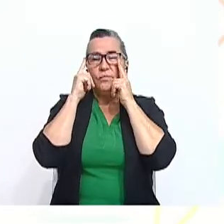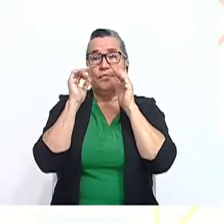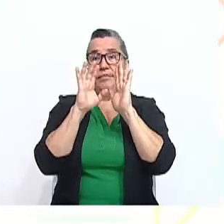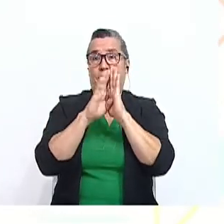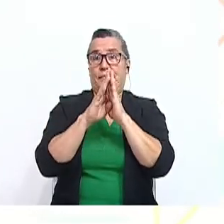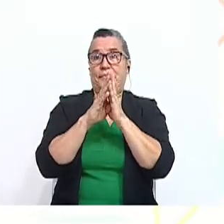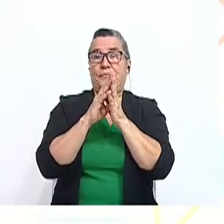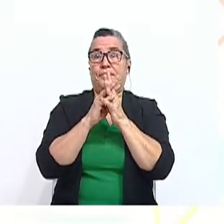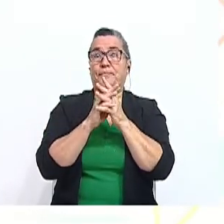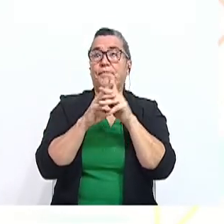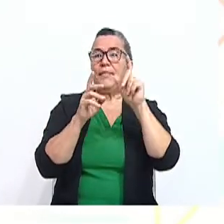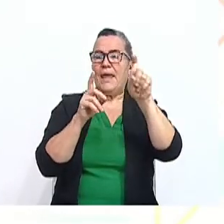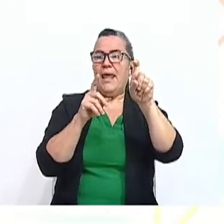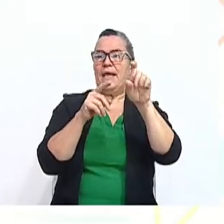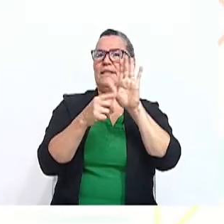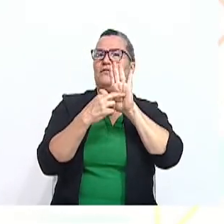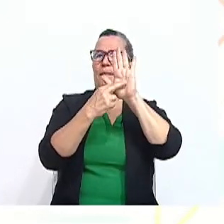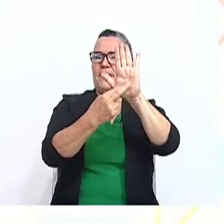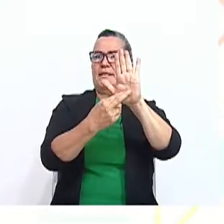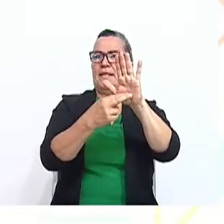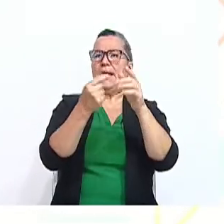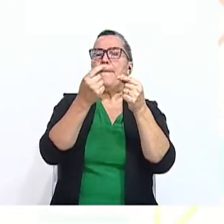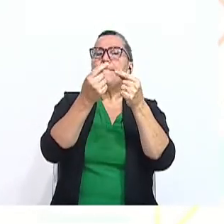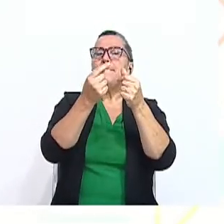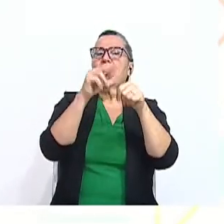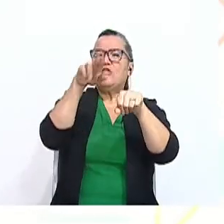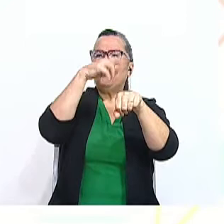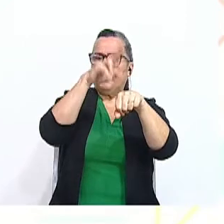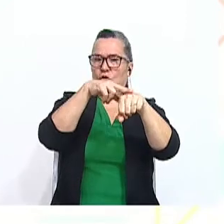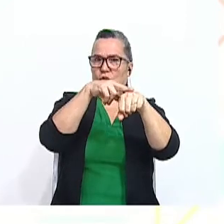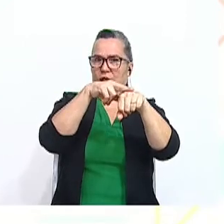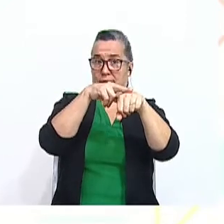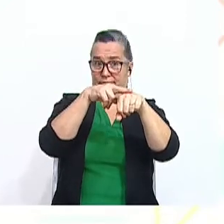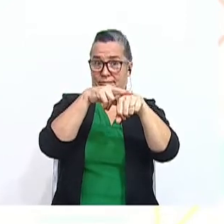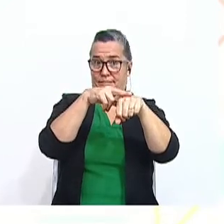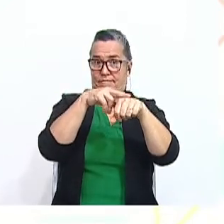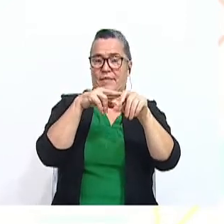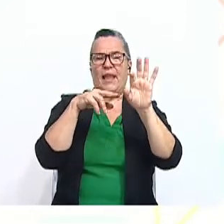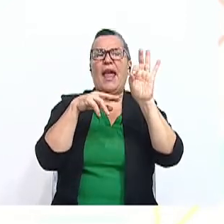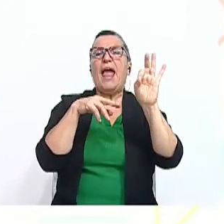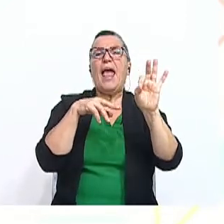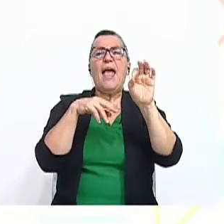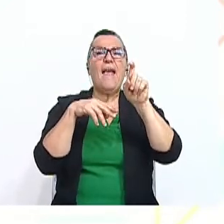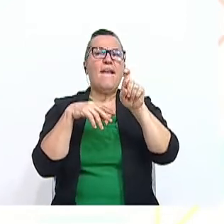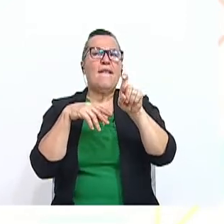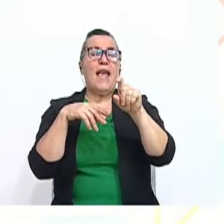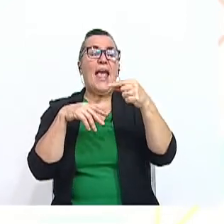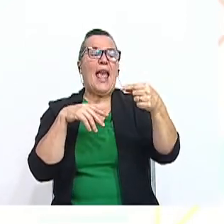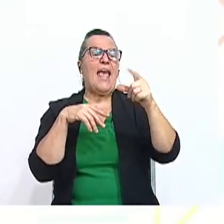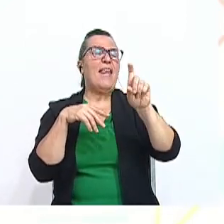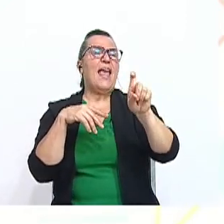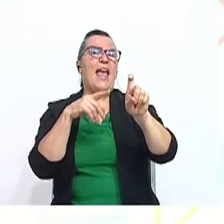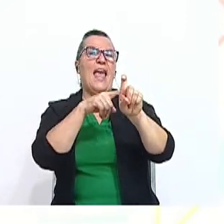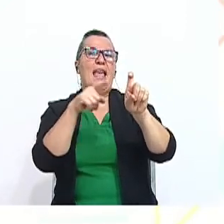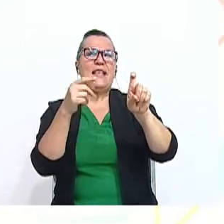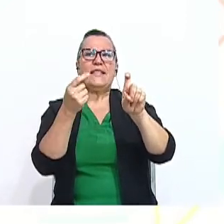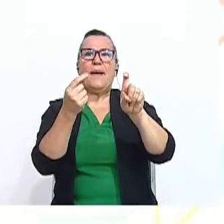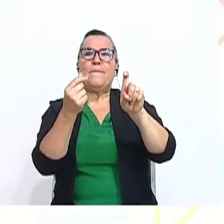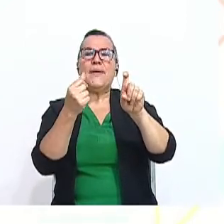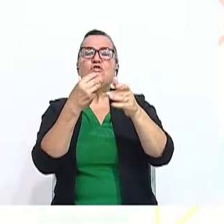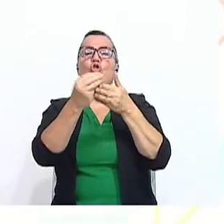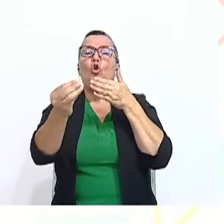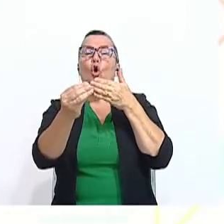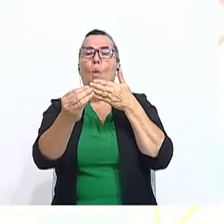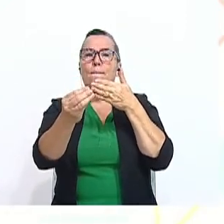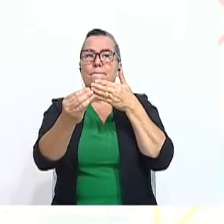Entonces, X va a representar el precio regular del celular. ¿Y qué va a representar G de X? El precio de compra,